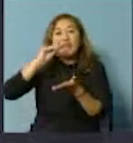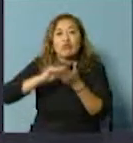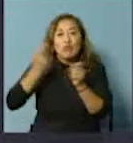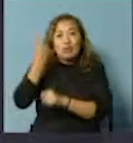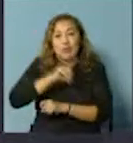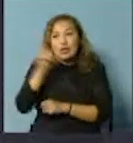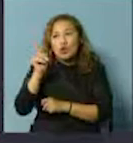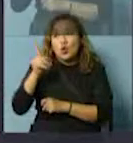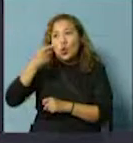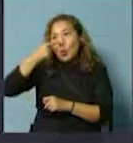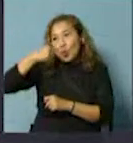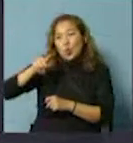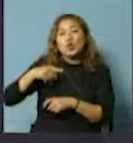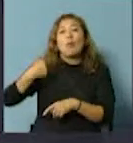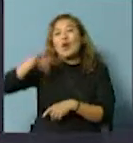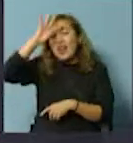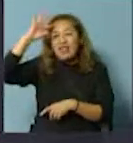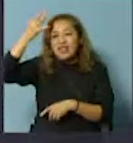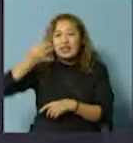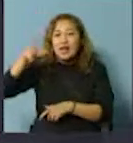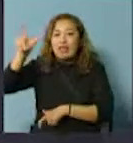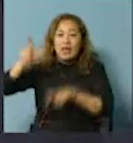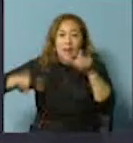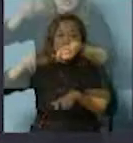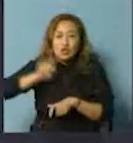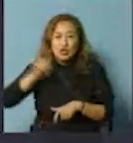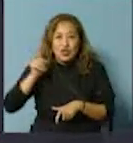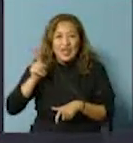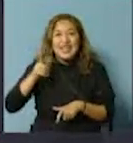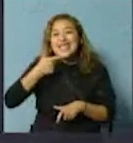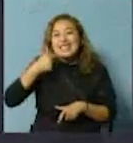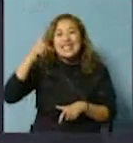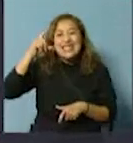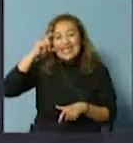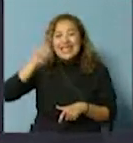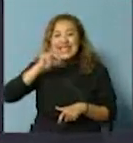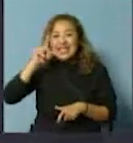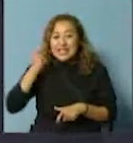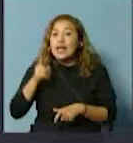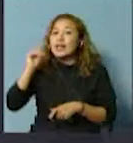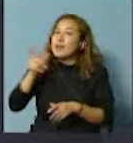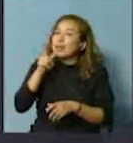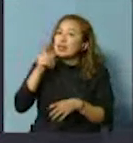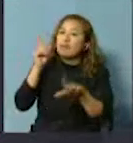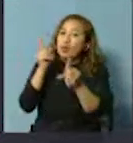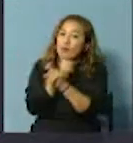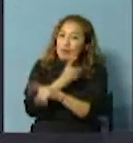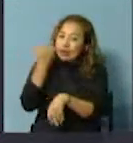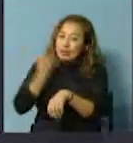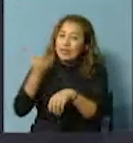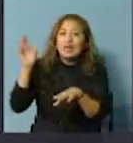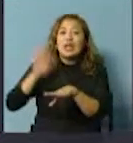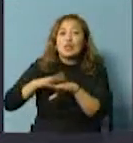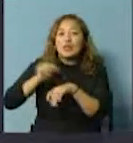y está el partido por la dignidad del pueblo aquí vemos a santiago 6 ya no otra persona que también está imputada por el